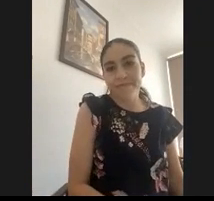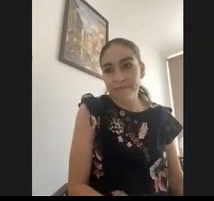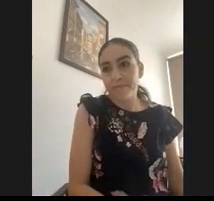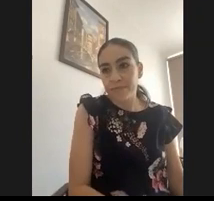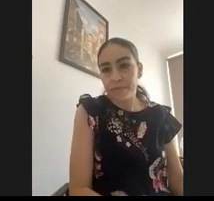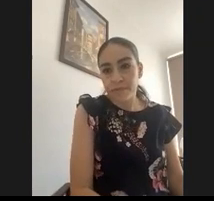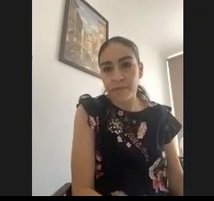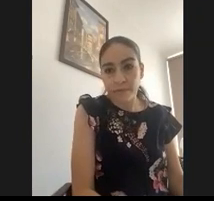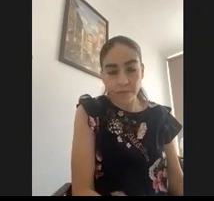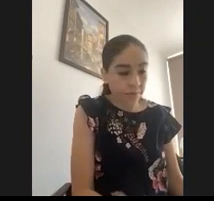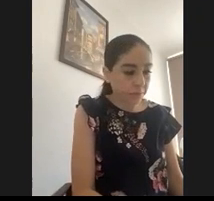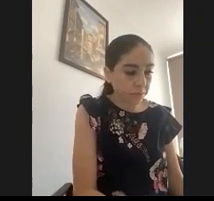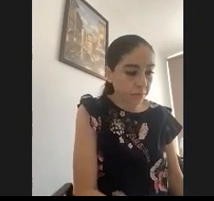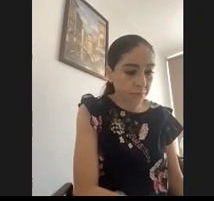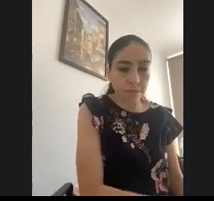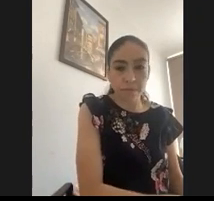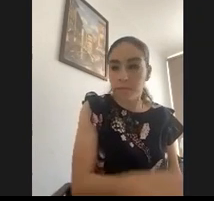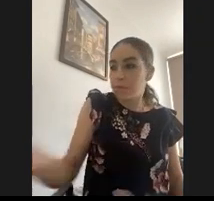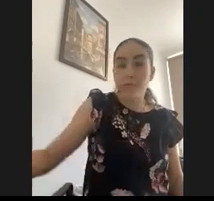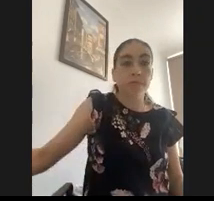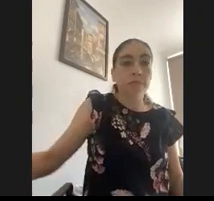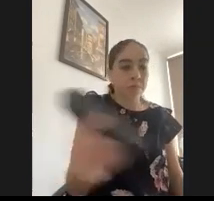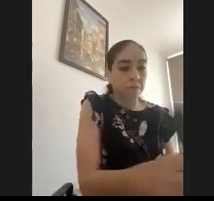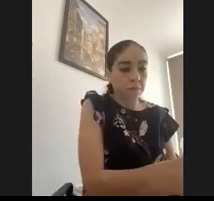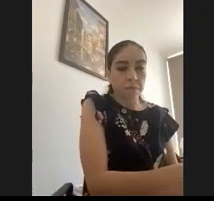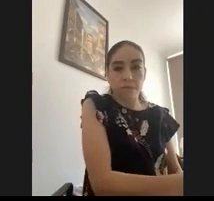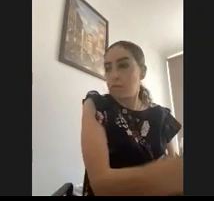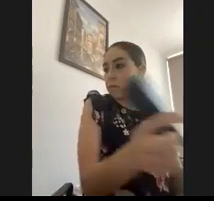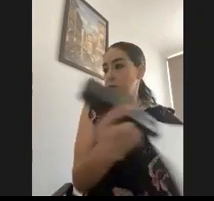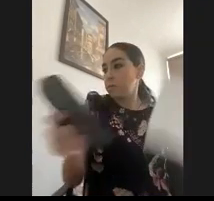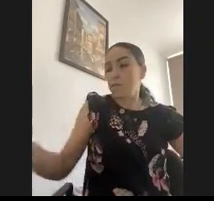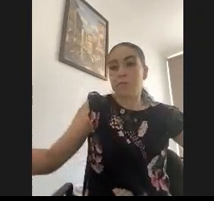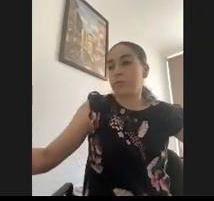problemas. Entonces, lo mismo pasa con las delegaciones. No somos